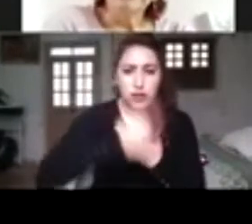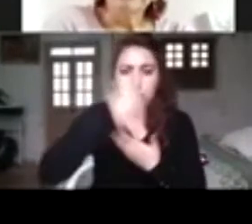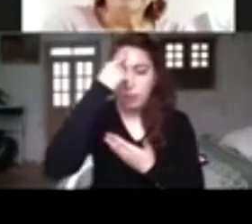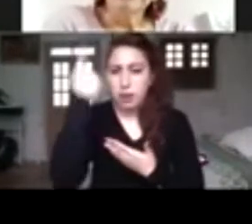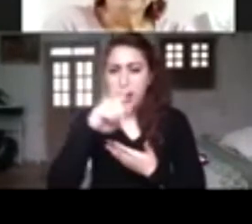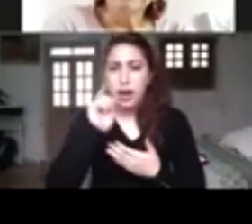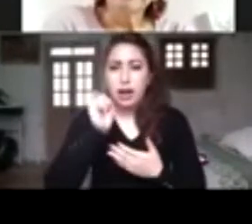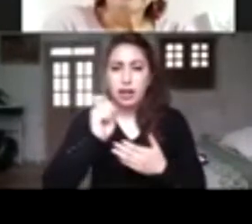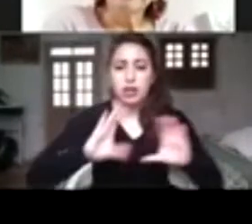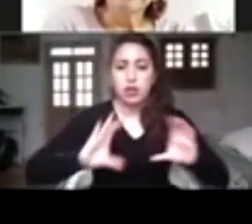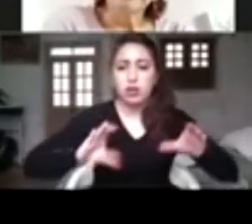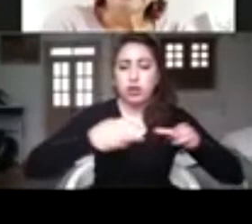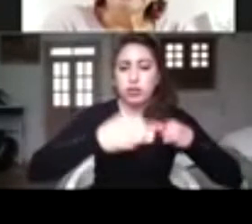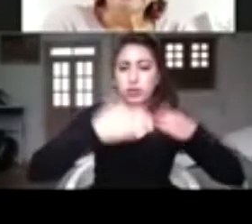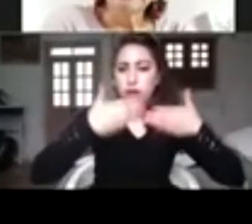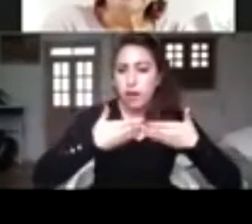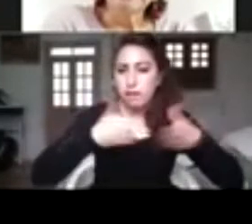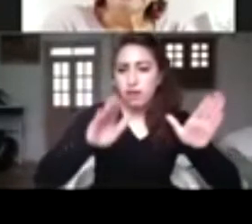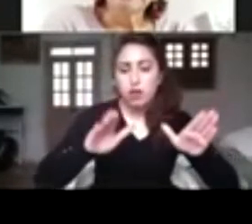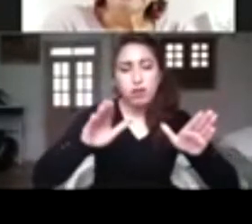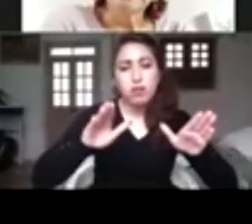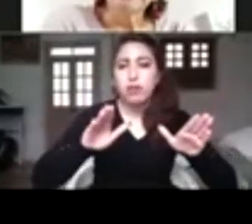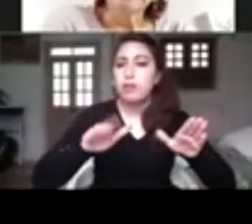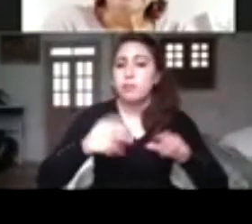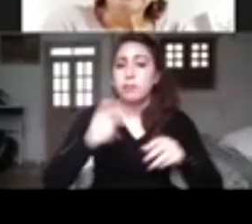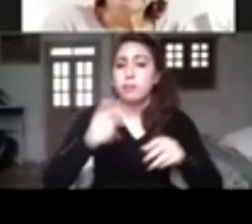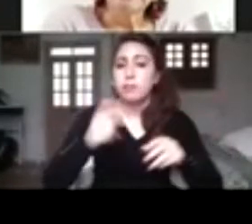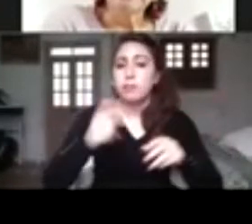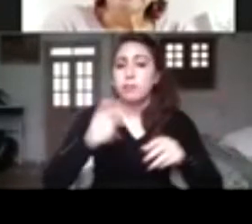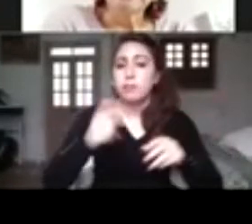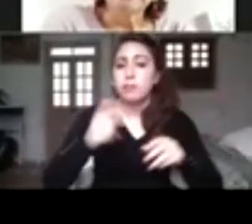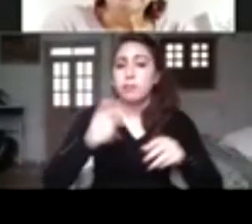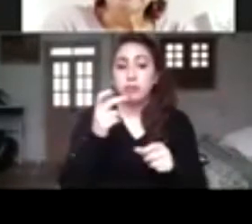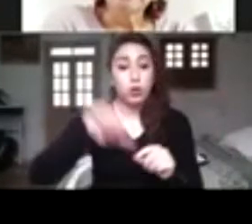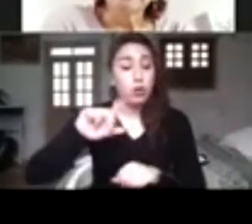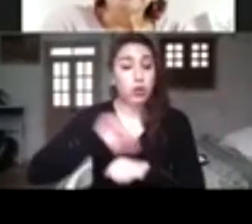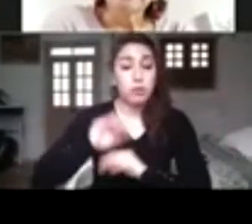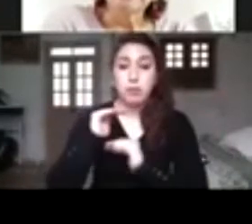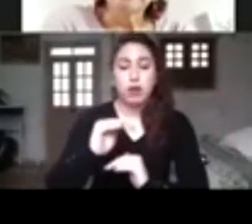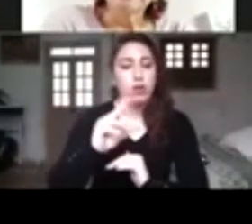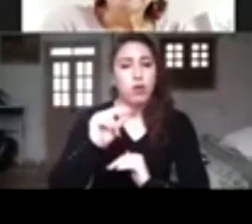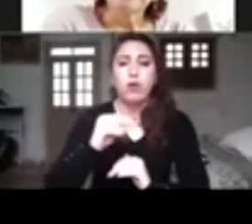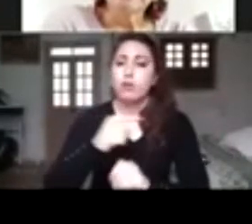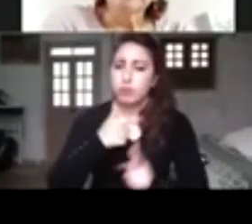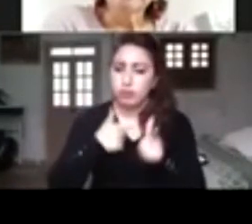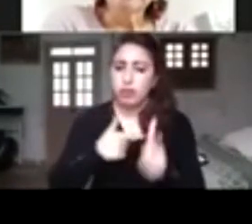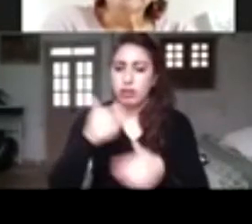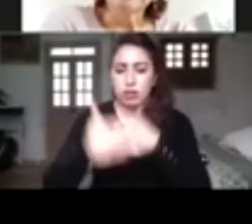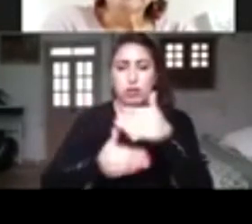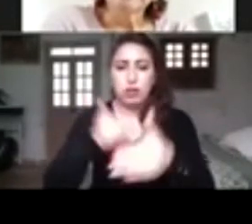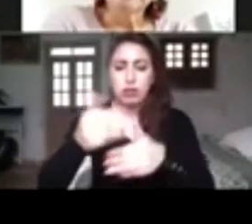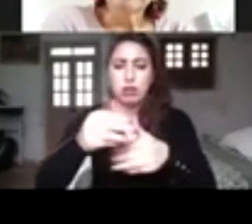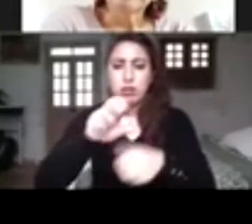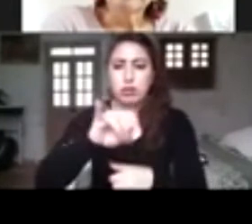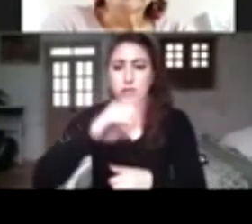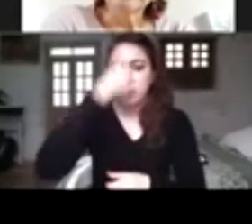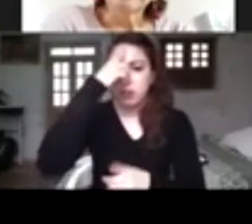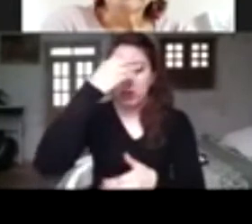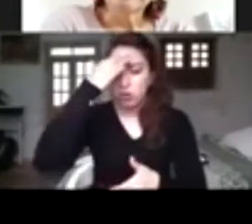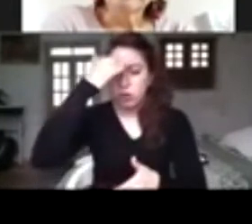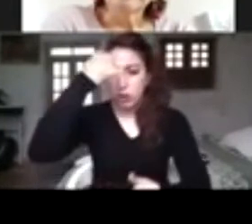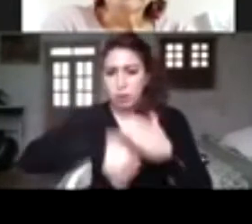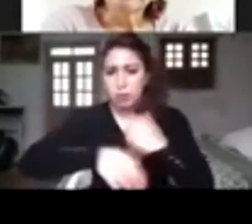pendiente sacar adelante otros compromisos. Ahí tenemos uno pendiente relacionado con los procesos de adquisiciones del Congreso de la Ciudad de México,